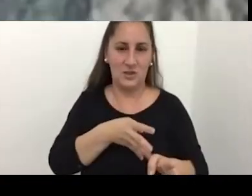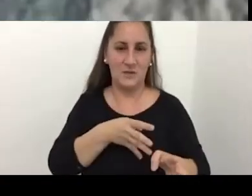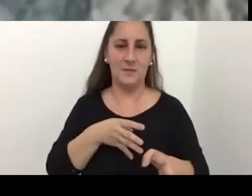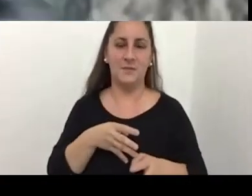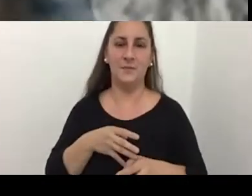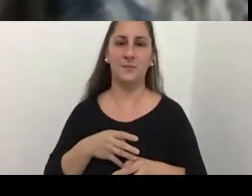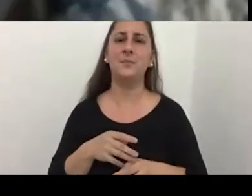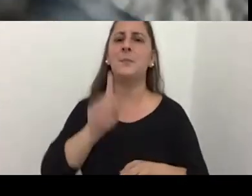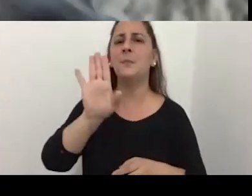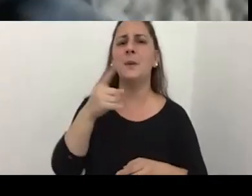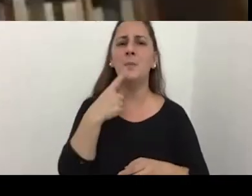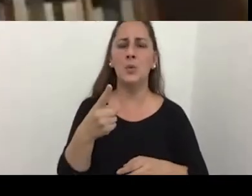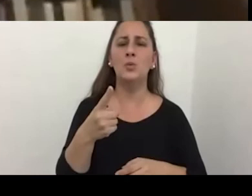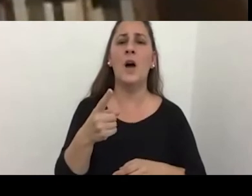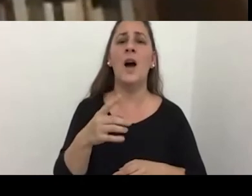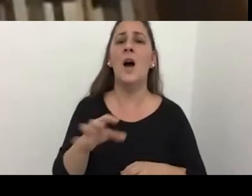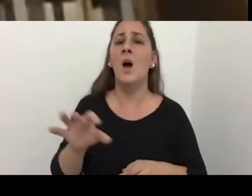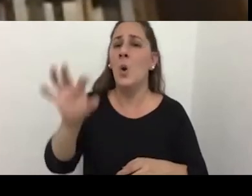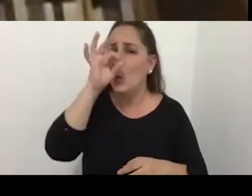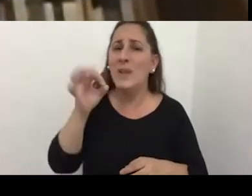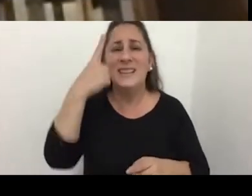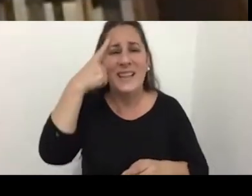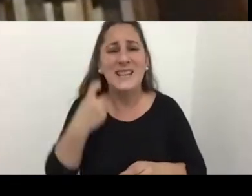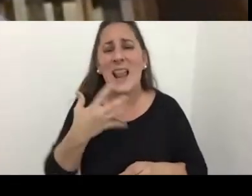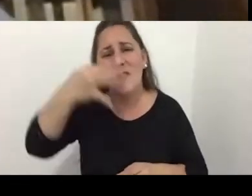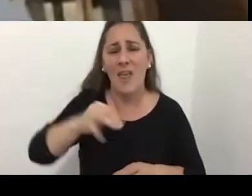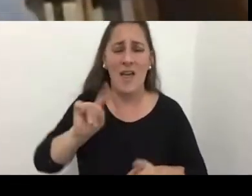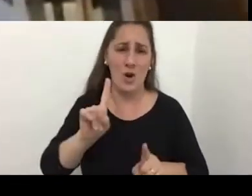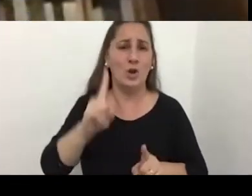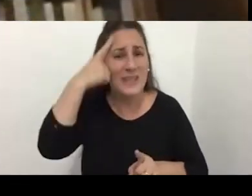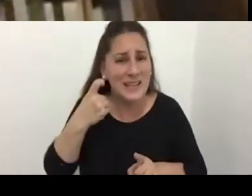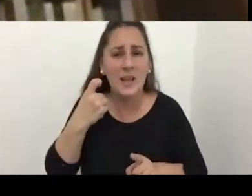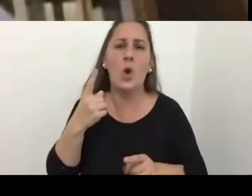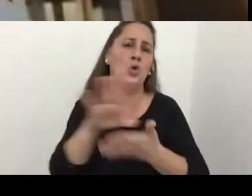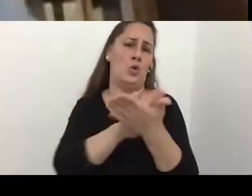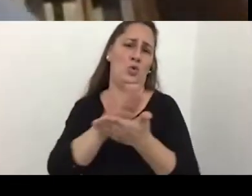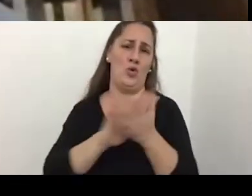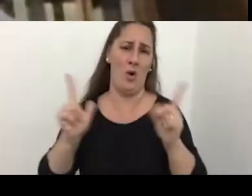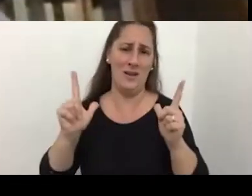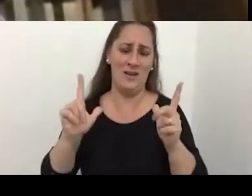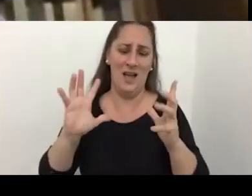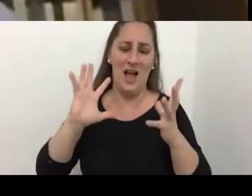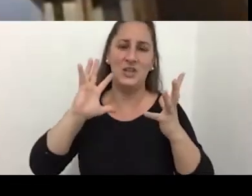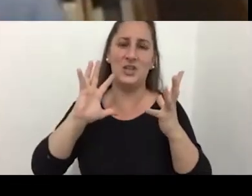Mario. Nunca es triste la verdad, lo que no tiene es remedio. Perdónenme espero arruinarles la tarde, así es mi maldad del